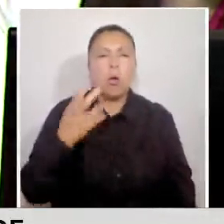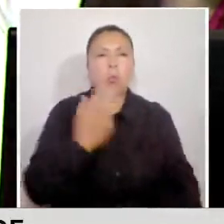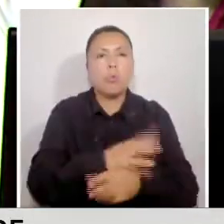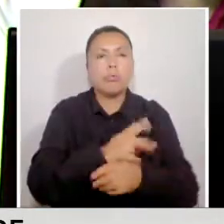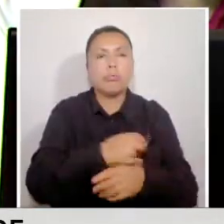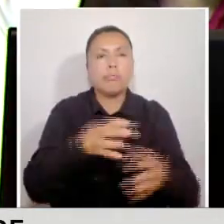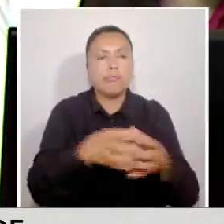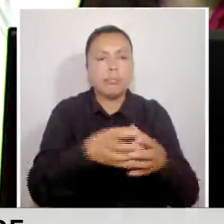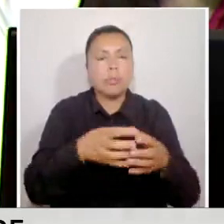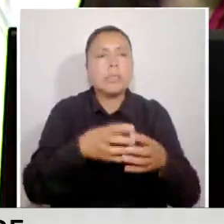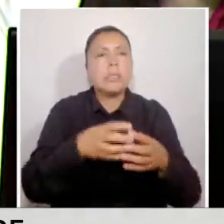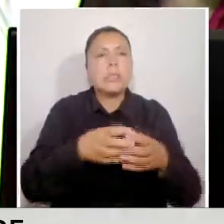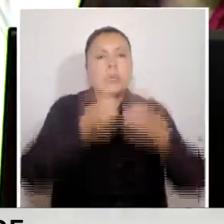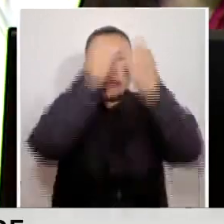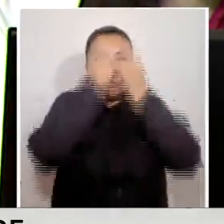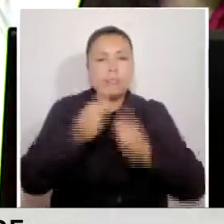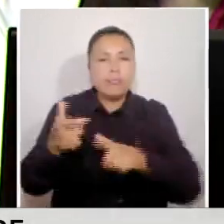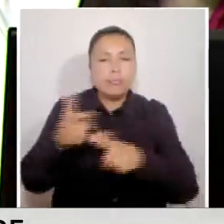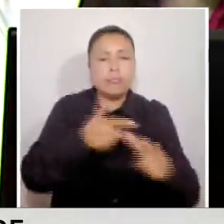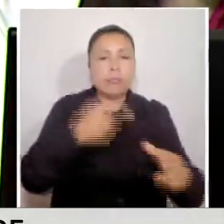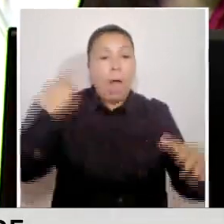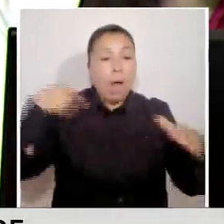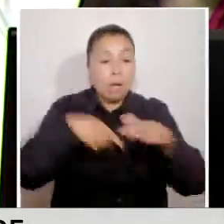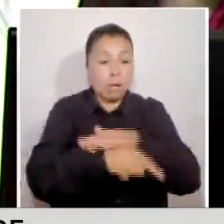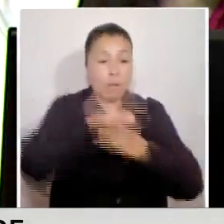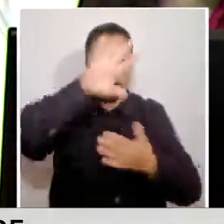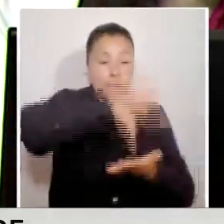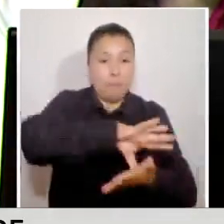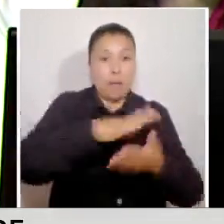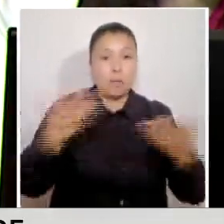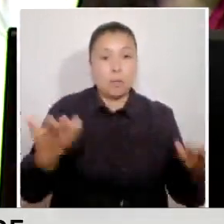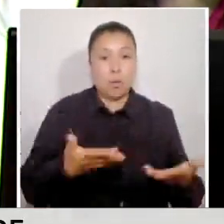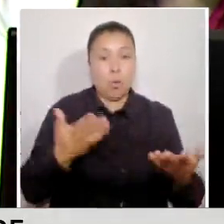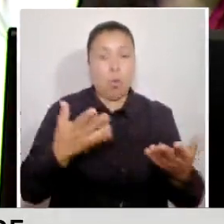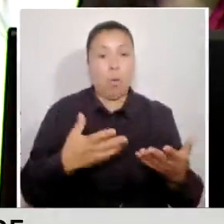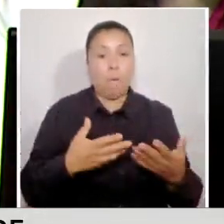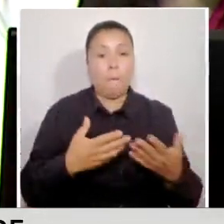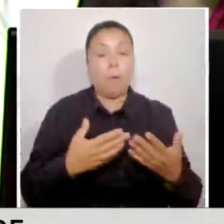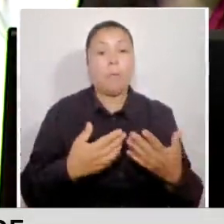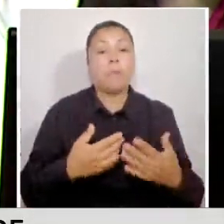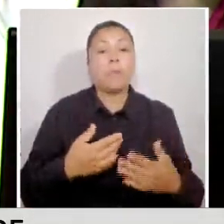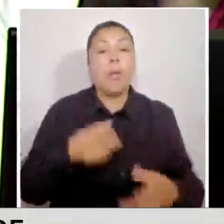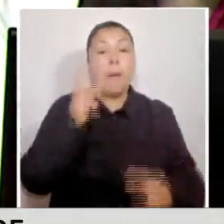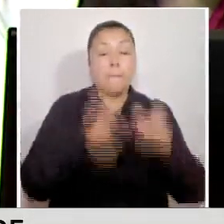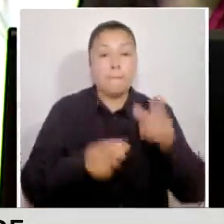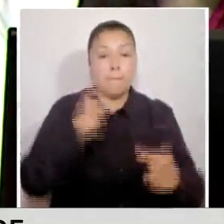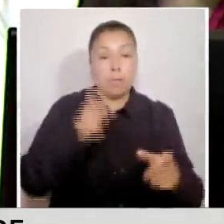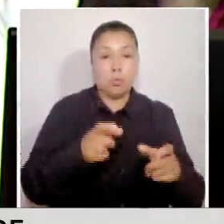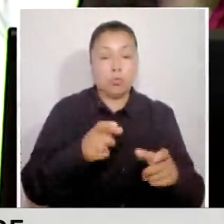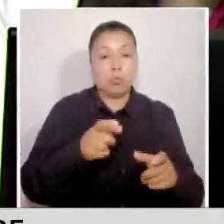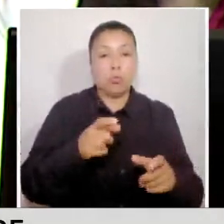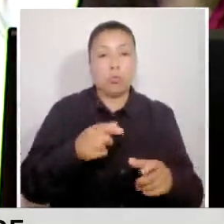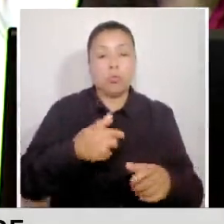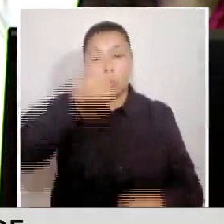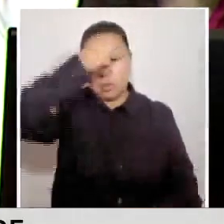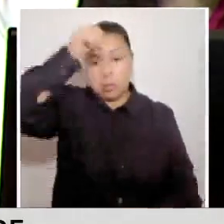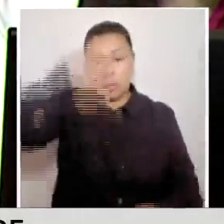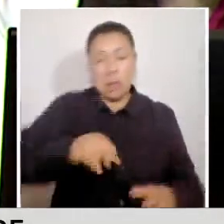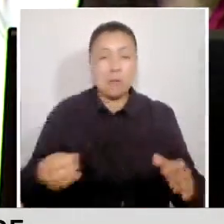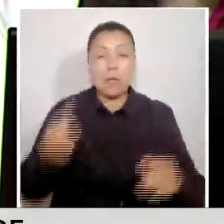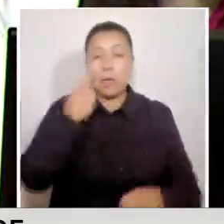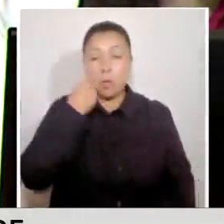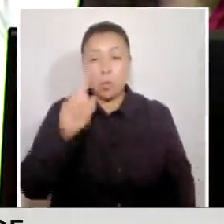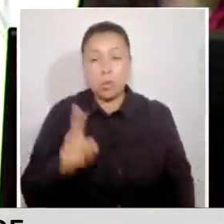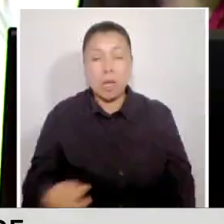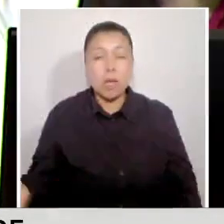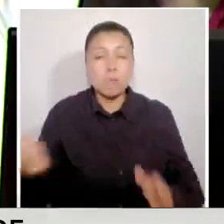ha ingresado de manera fuerte a nuestro país y como la cantidad de imputados no conocidos es cada vez mayor y